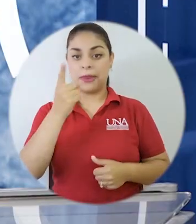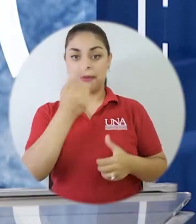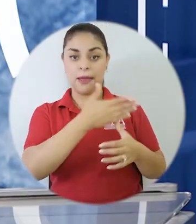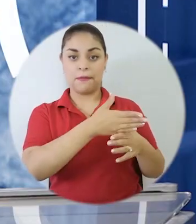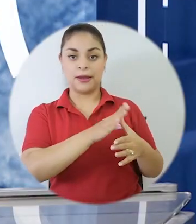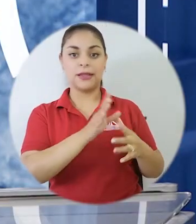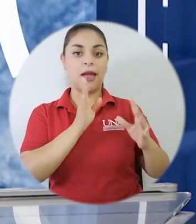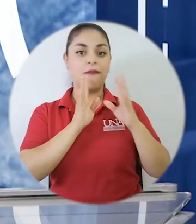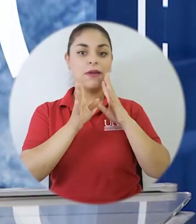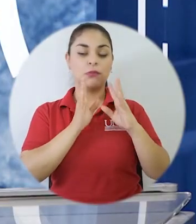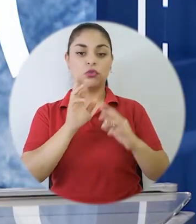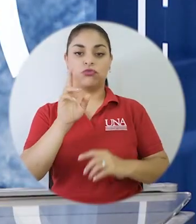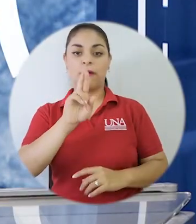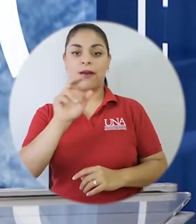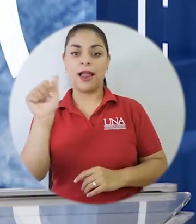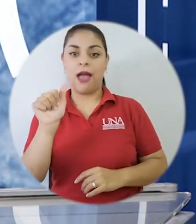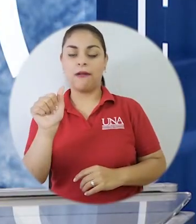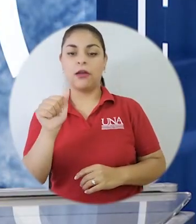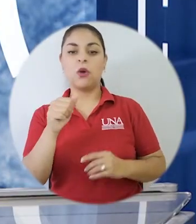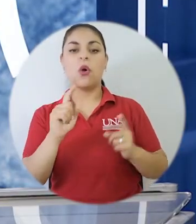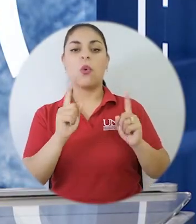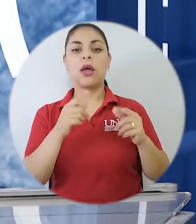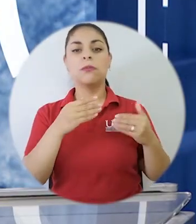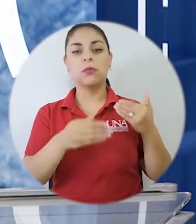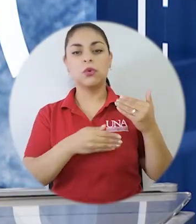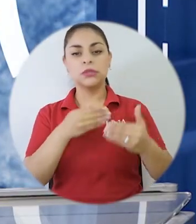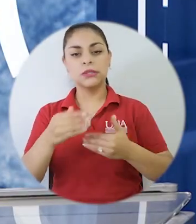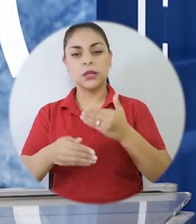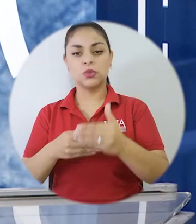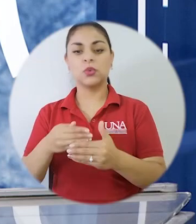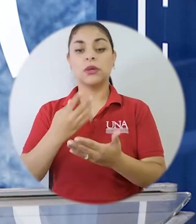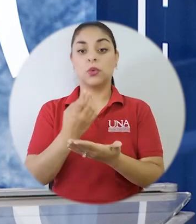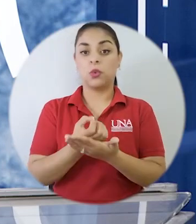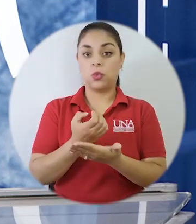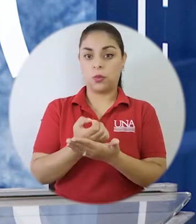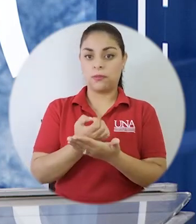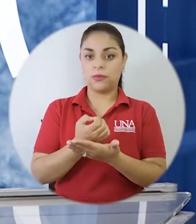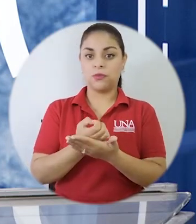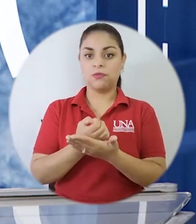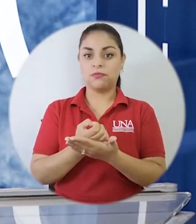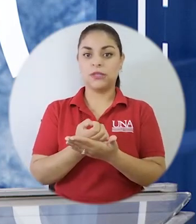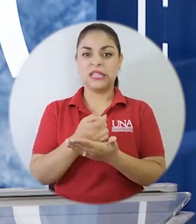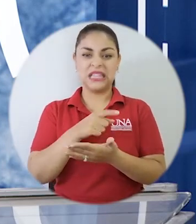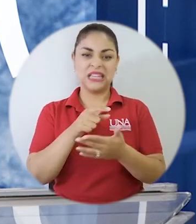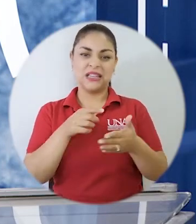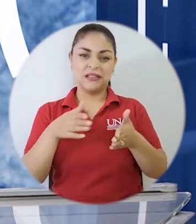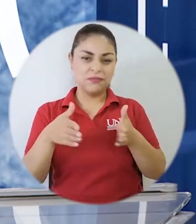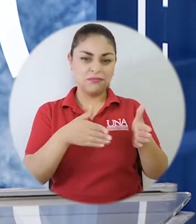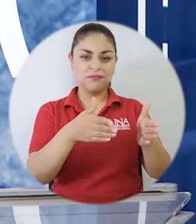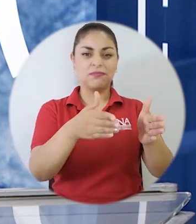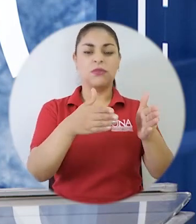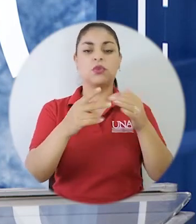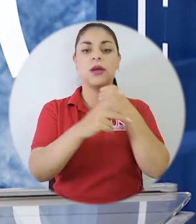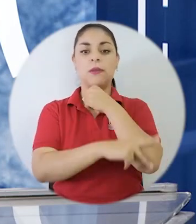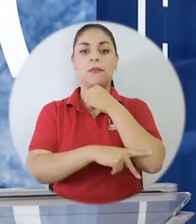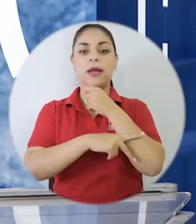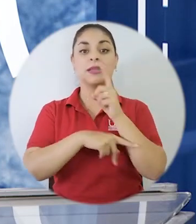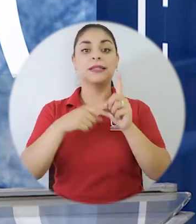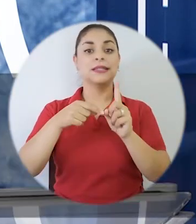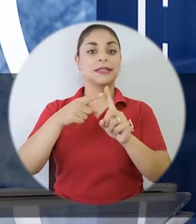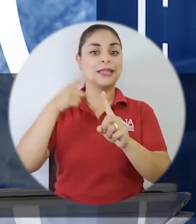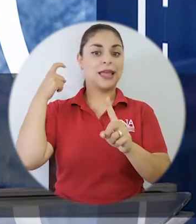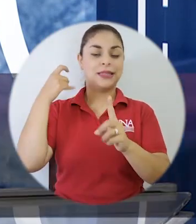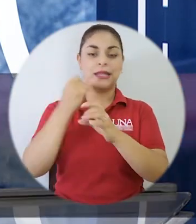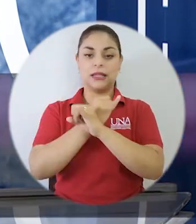con Rafael Arias en el bloque anterior un poco cuál ha sido el proceso desde el punto de vista económico, ¿verdad?, que ha seguido el país